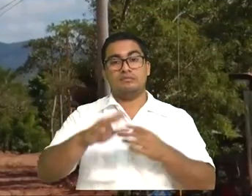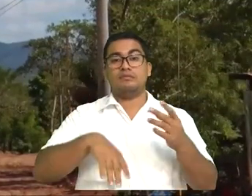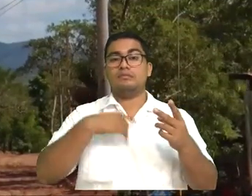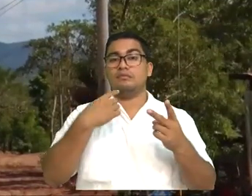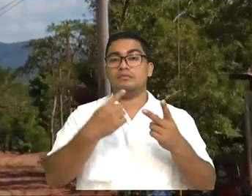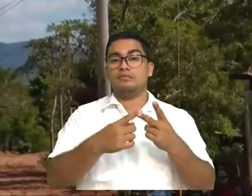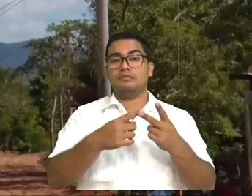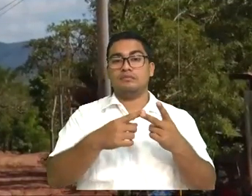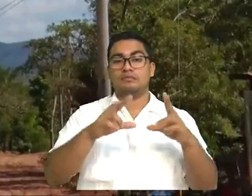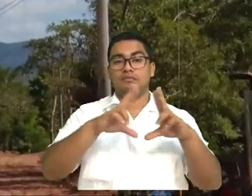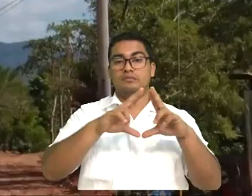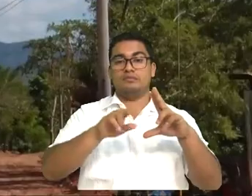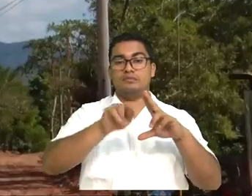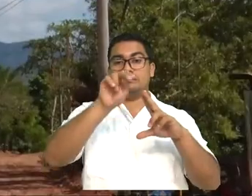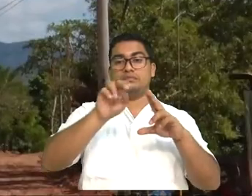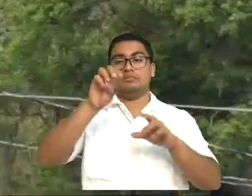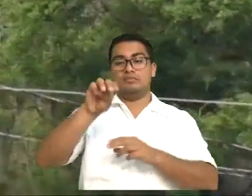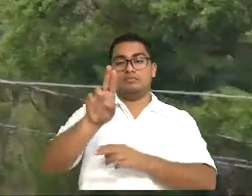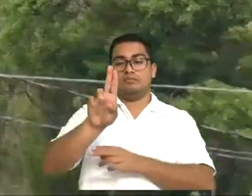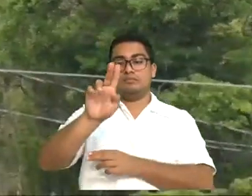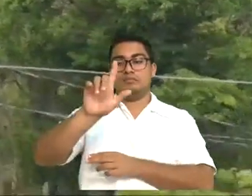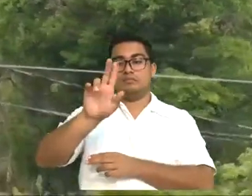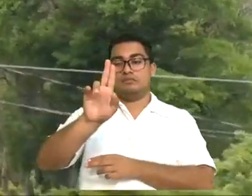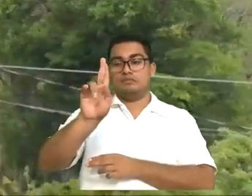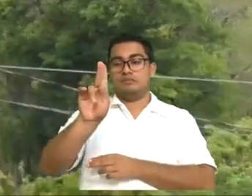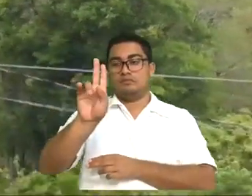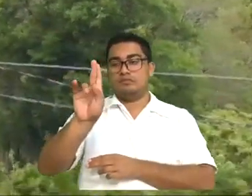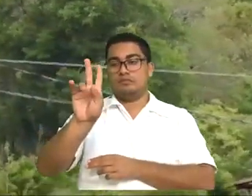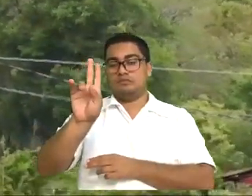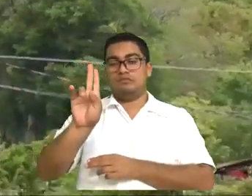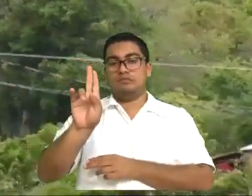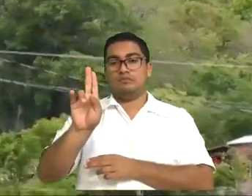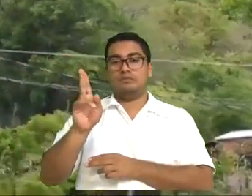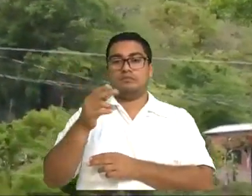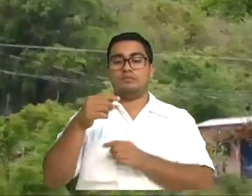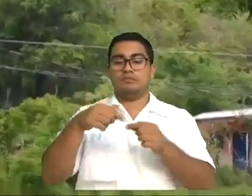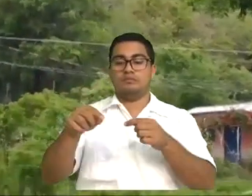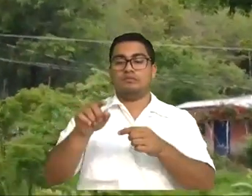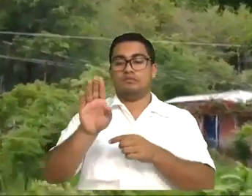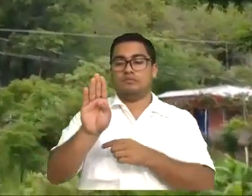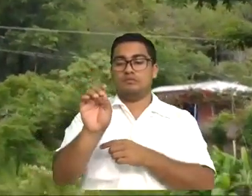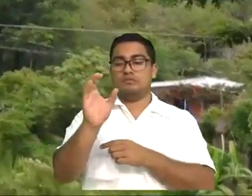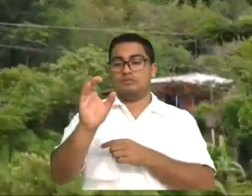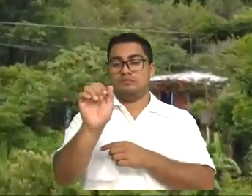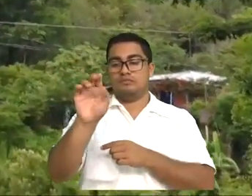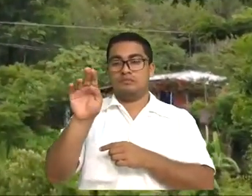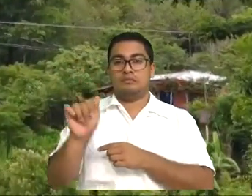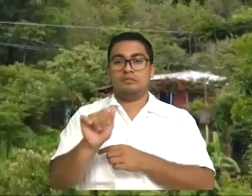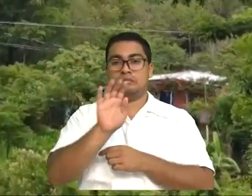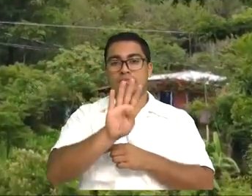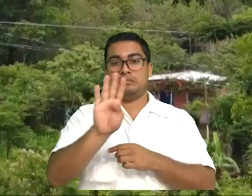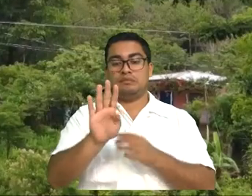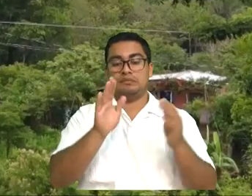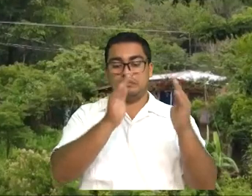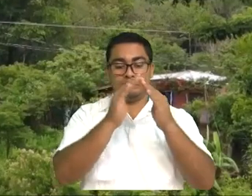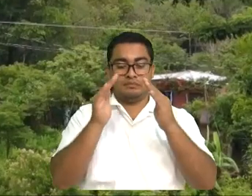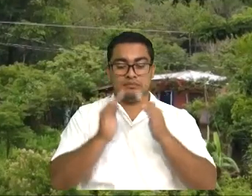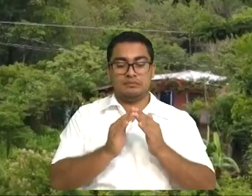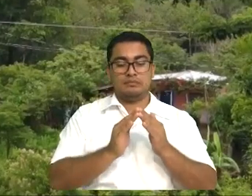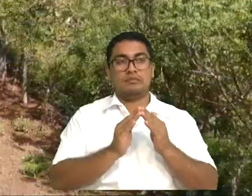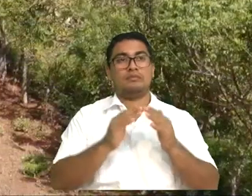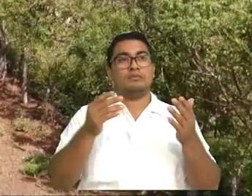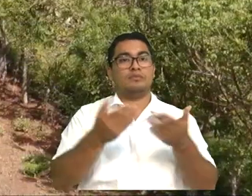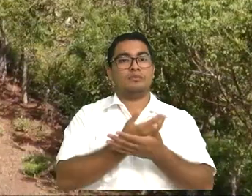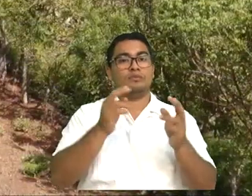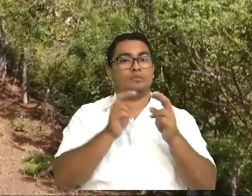siempre en Caribe Norte, Mulucucú, en Bacá, Bocana, Curín, con 44 viviendas y 230 hermanos